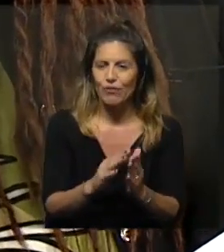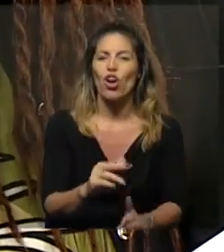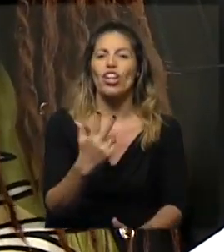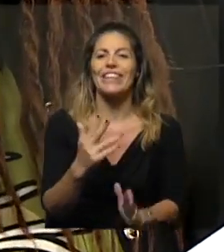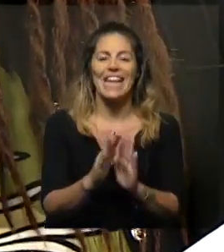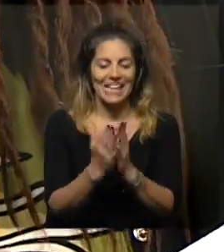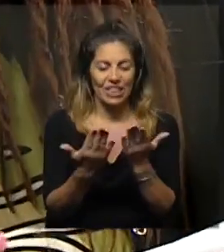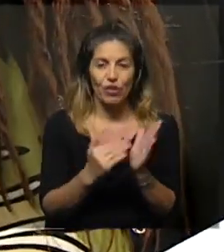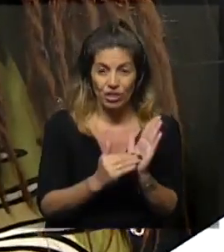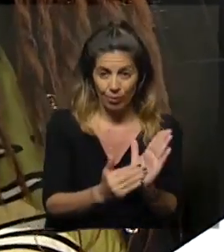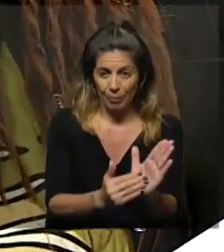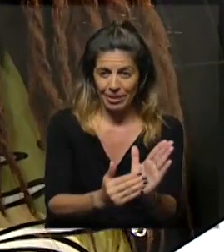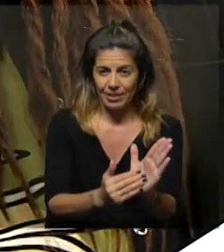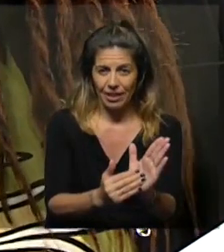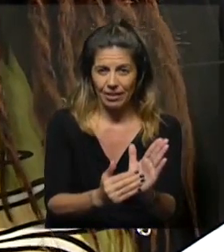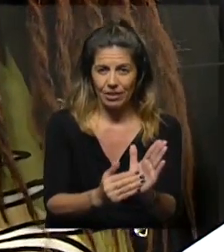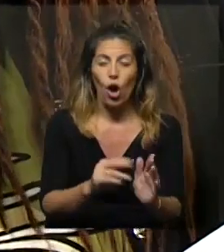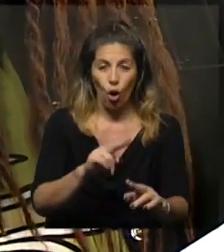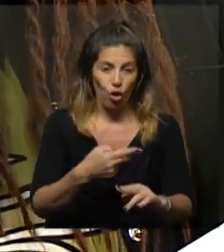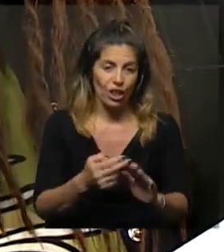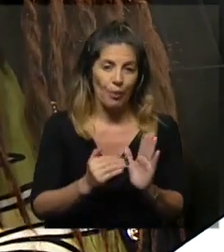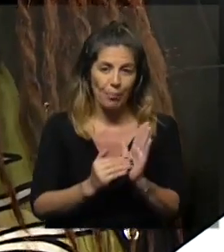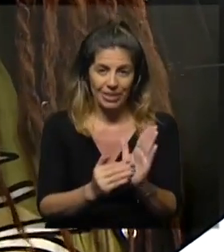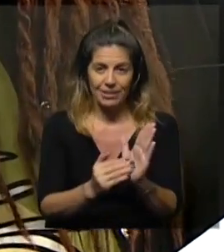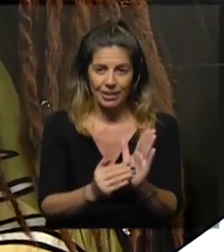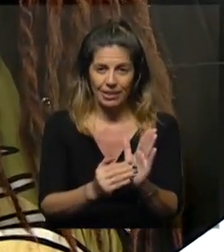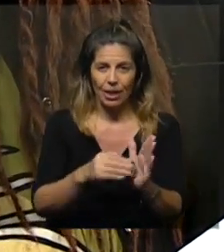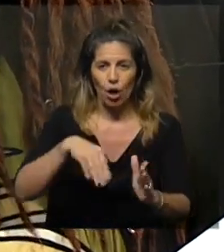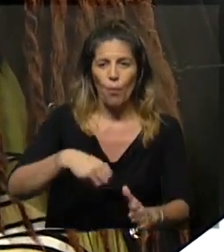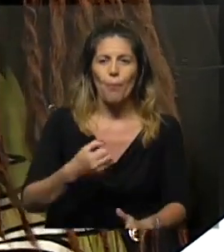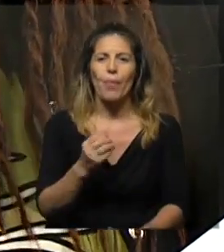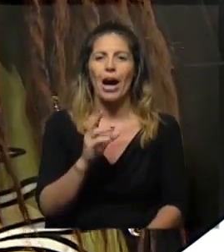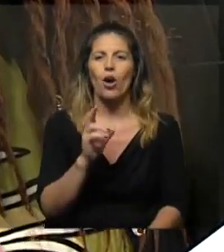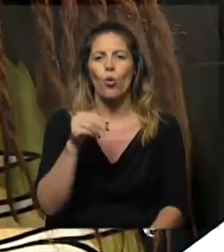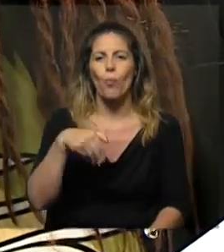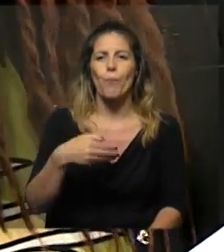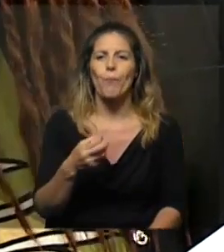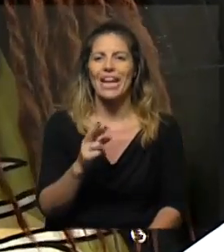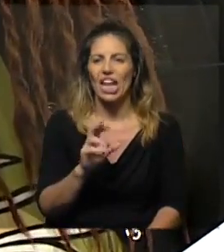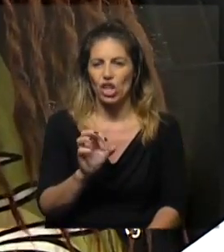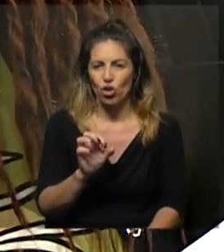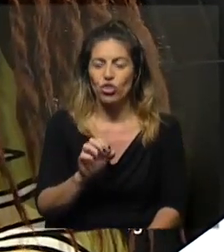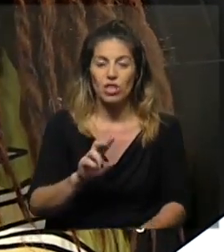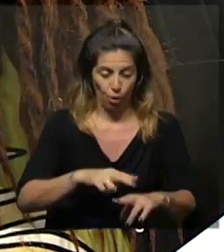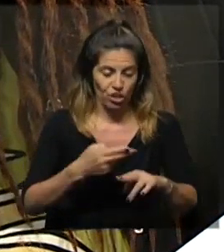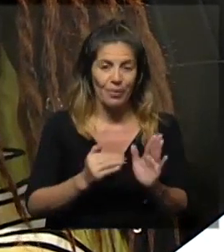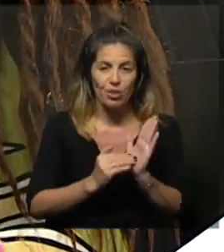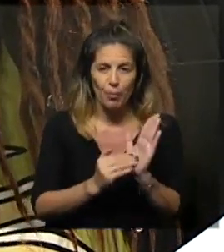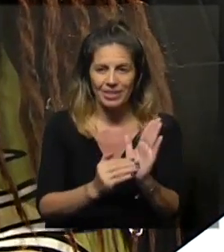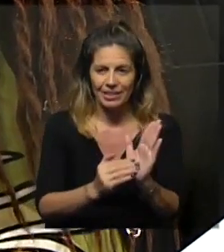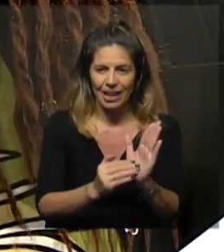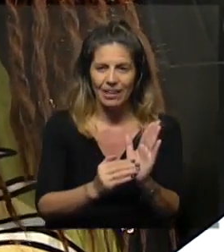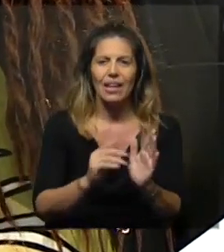tres libros que se van a presentar o se van a representar en el caso por ejemplo de macumberos de Susana Andrade Se va se va a volver a presentar ahí